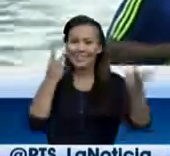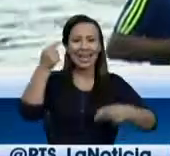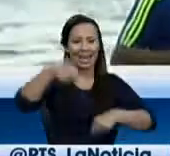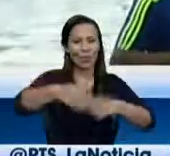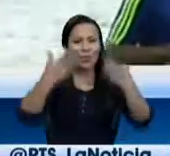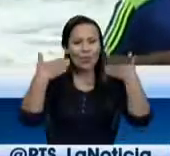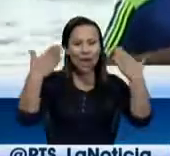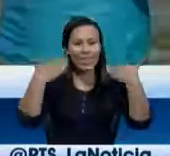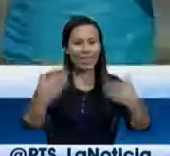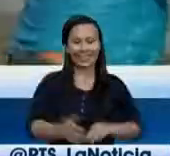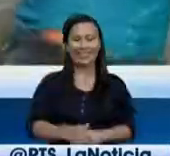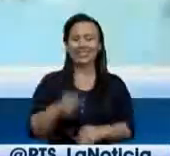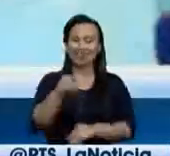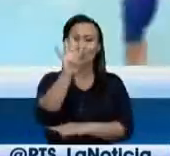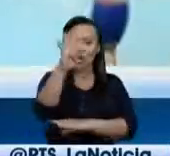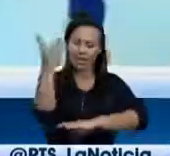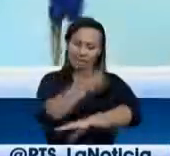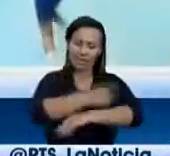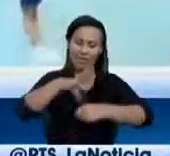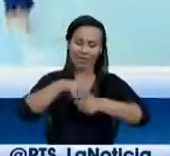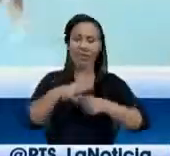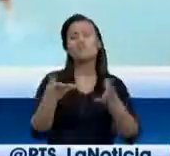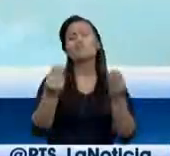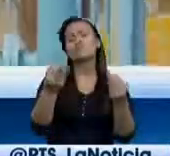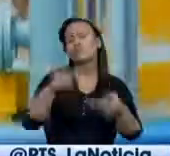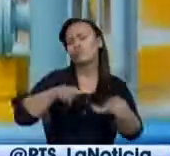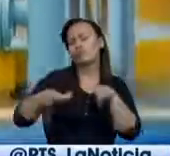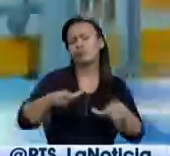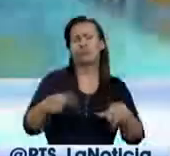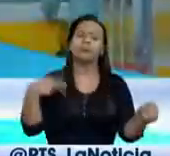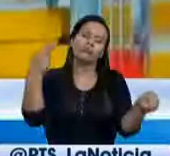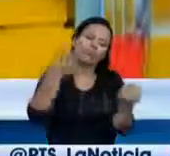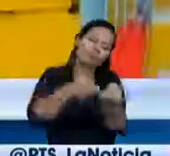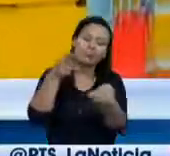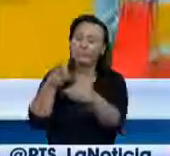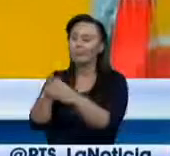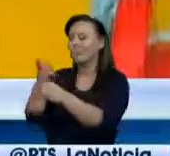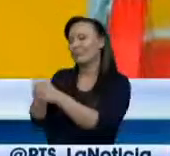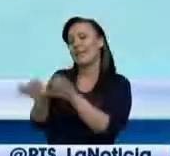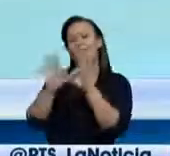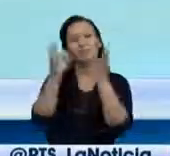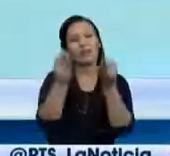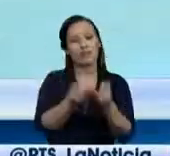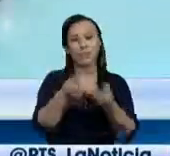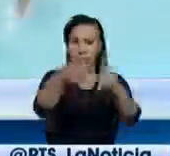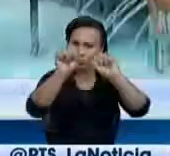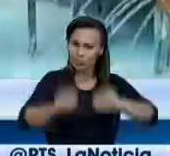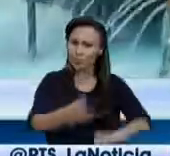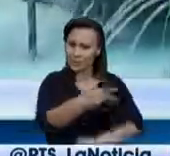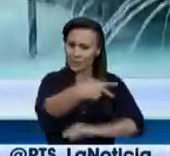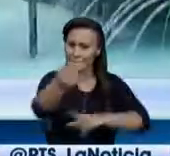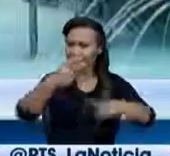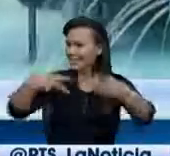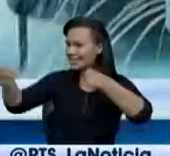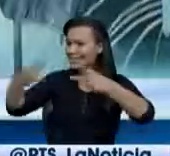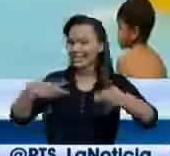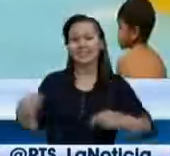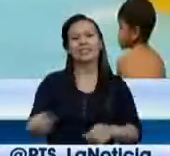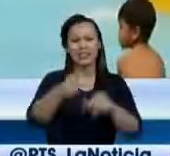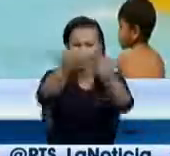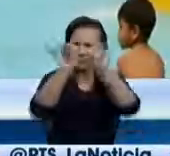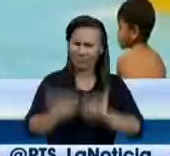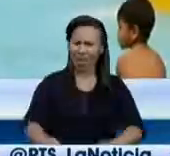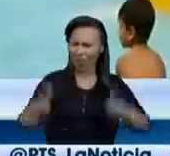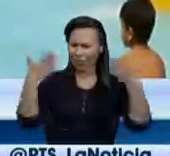estos 4 días de asueto. Hay tanto para ir con la familia. Entonces lo único que le podemos decir a todos es que se queden